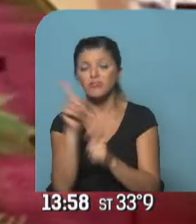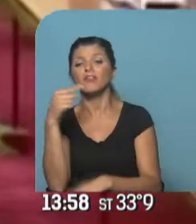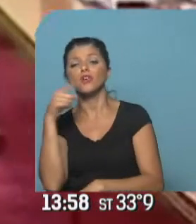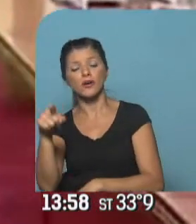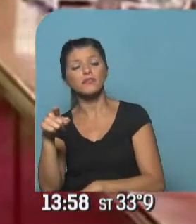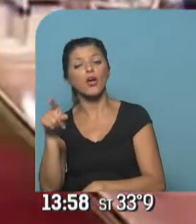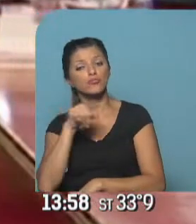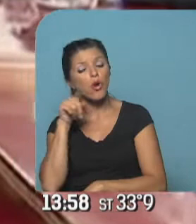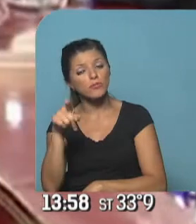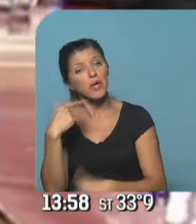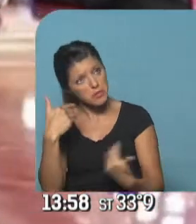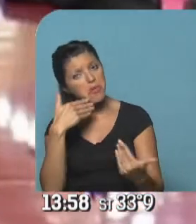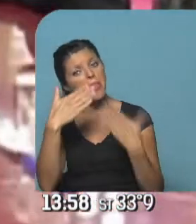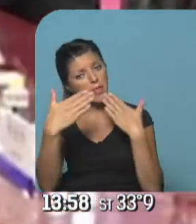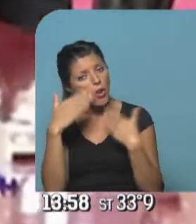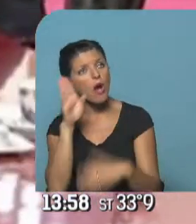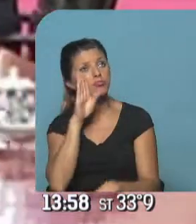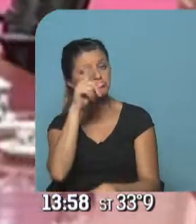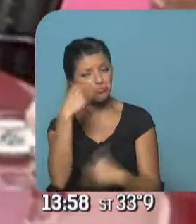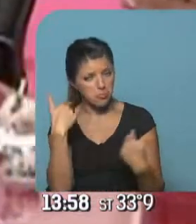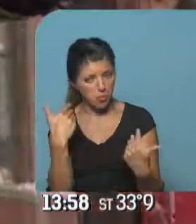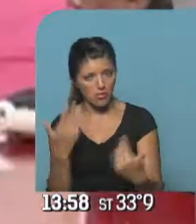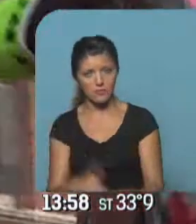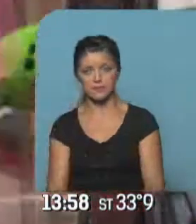estar dispuesto a dialogar con los Estados Unidos.